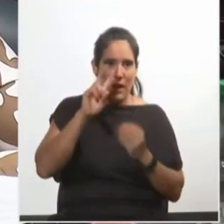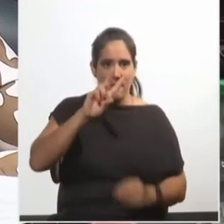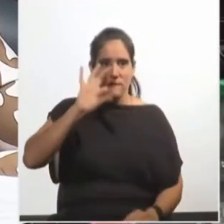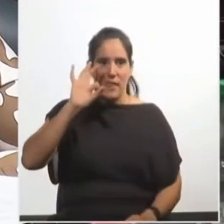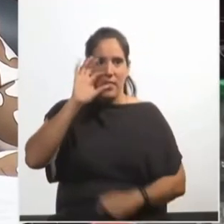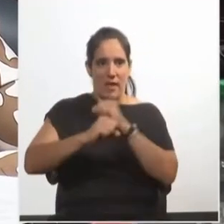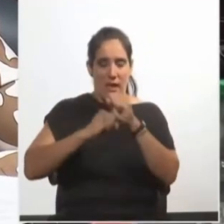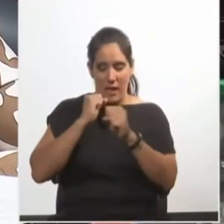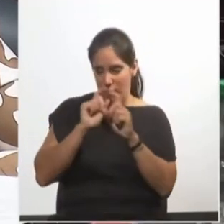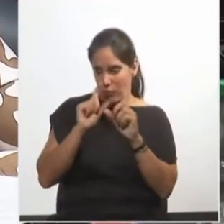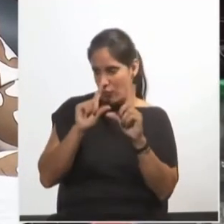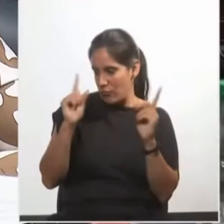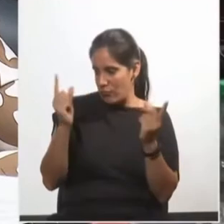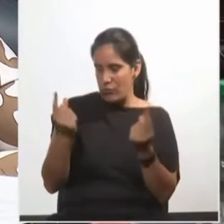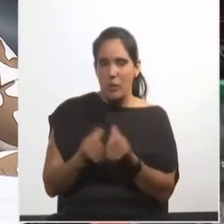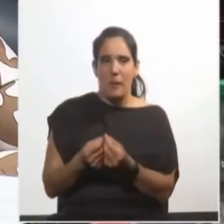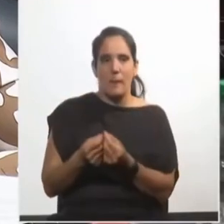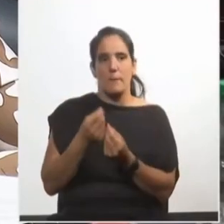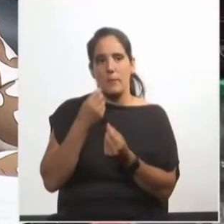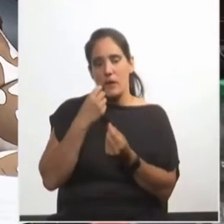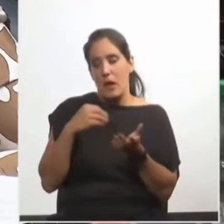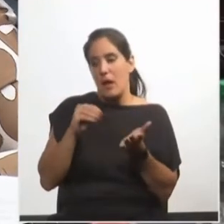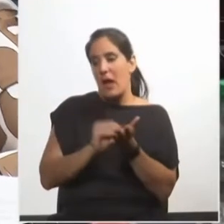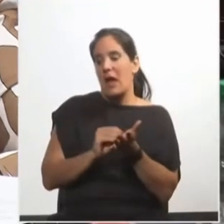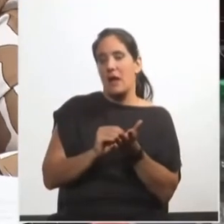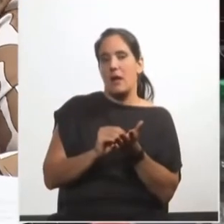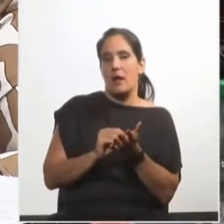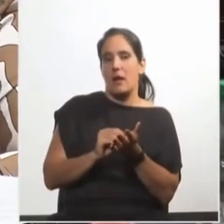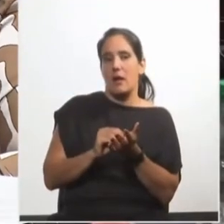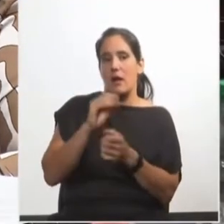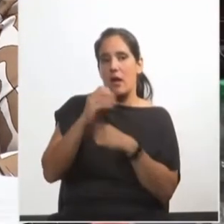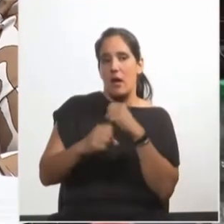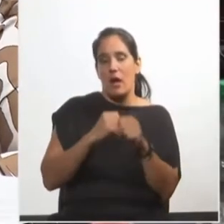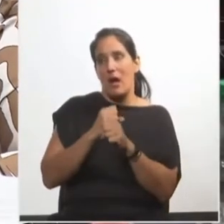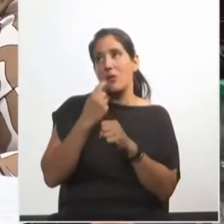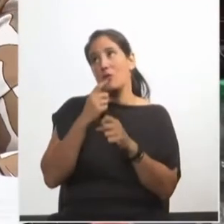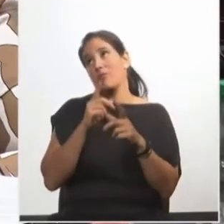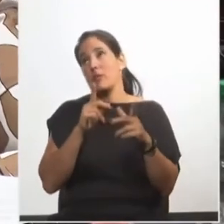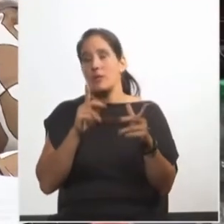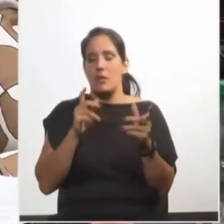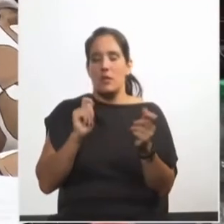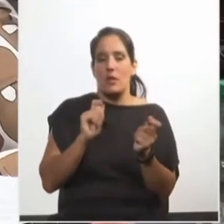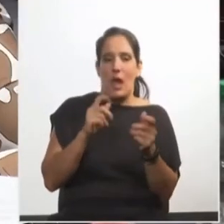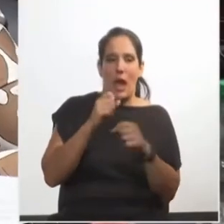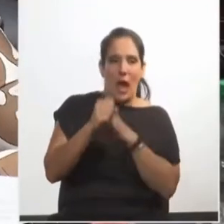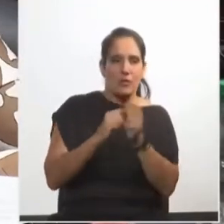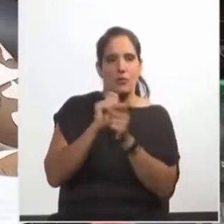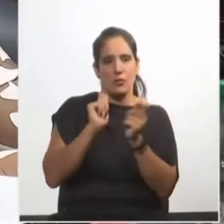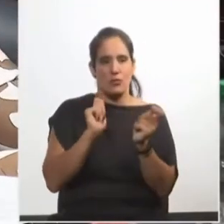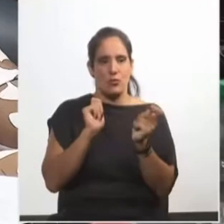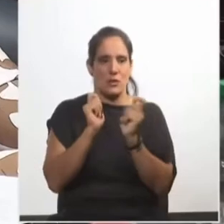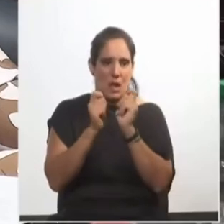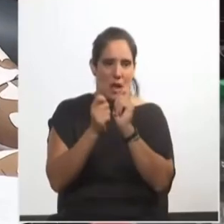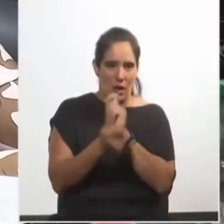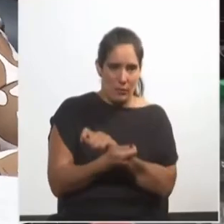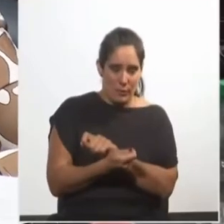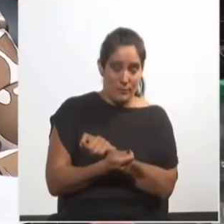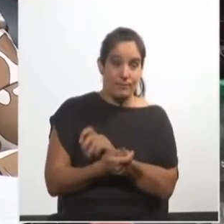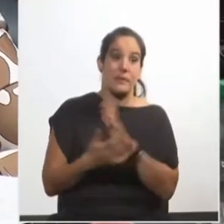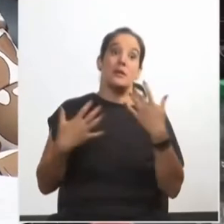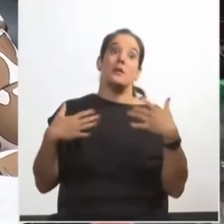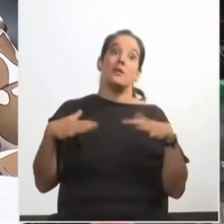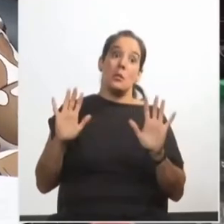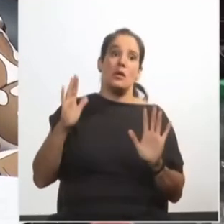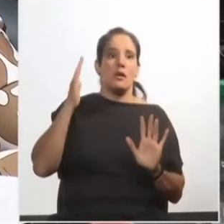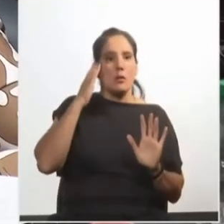la reforma no aplica y aquellos en los que, va a operar la transición. No hay duda de que 20 años deberían